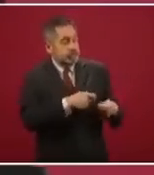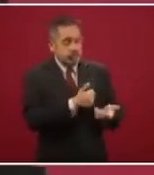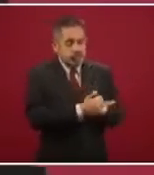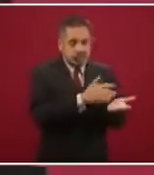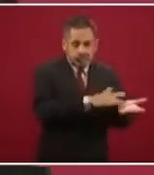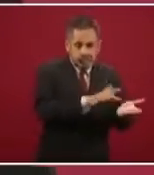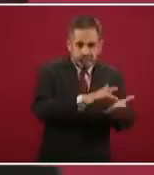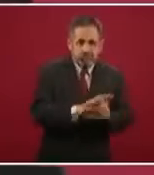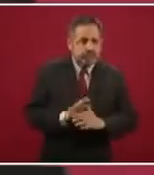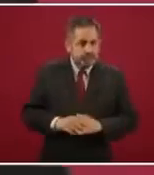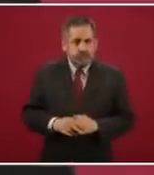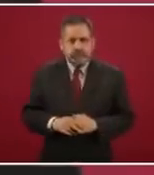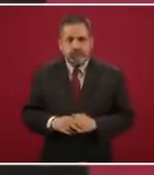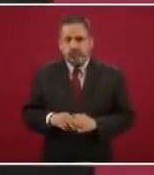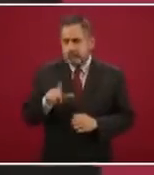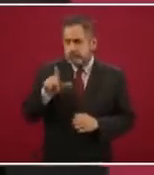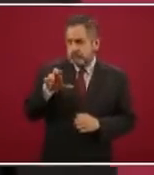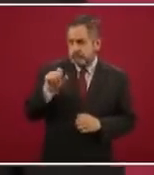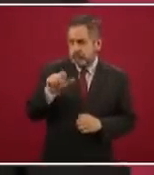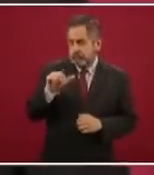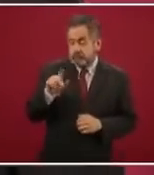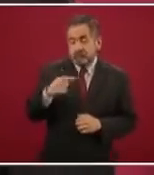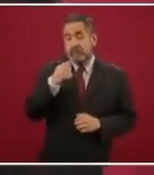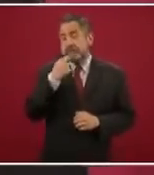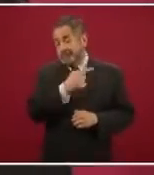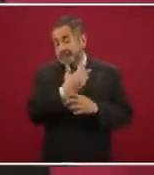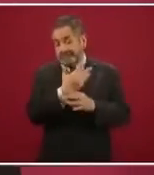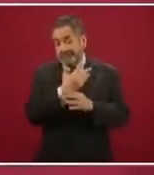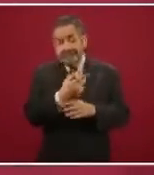fueros. Y le decía, no se preocupe,